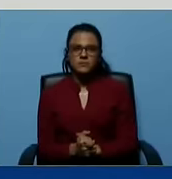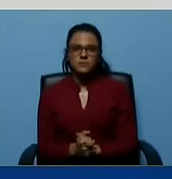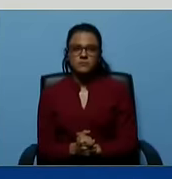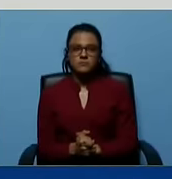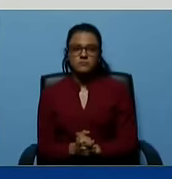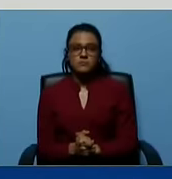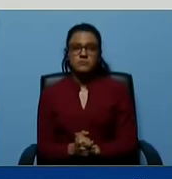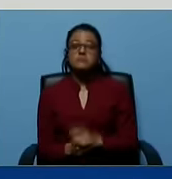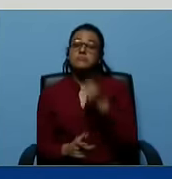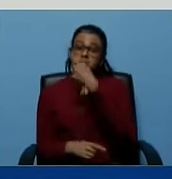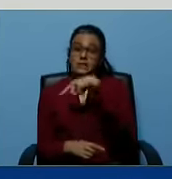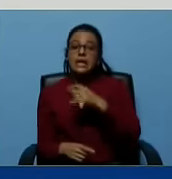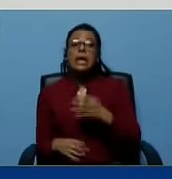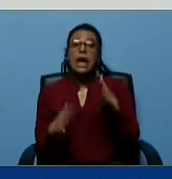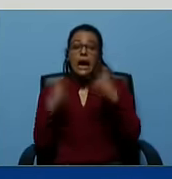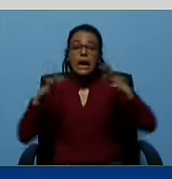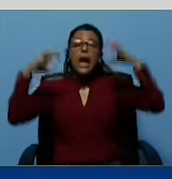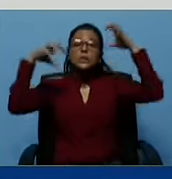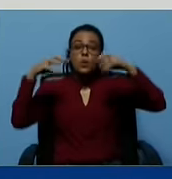Tremendo aguacero, Génesis.